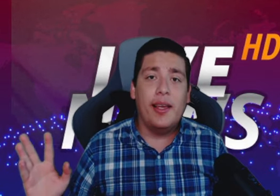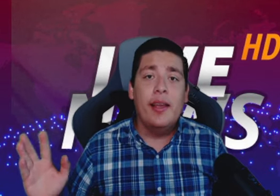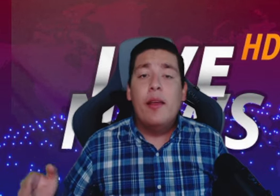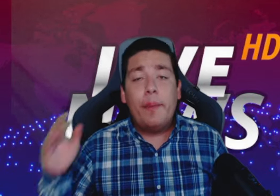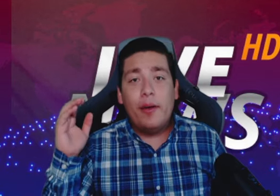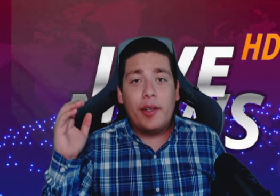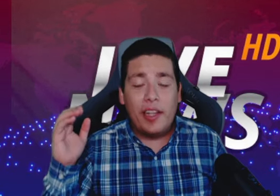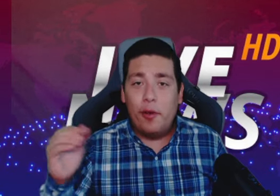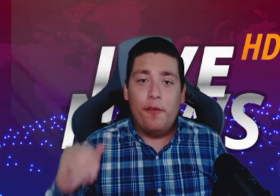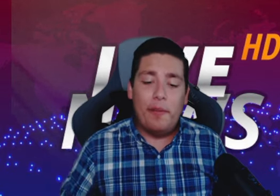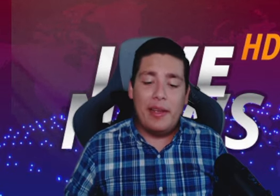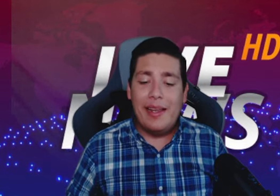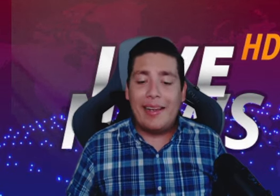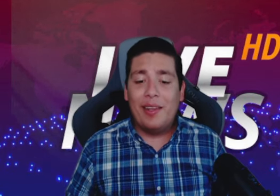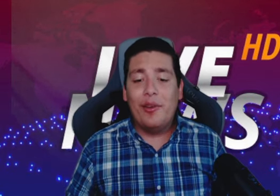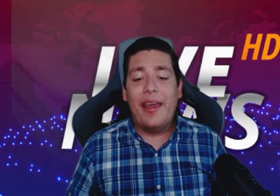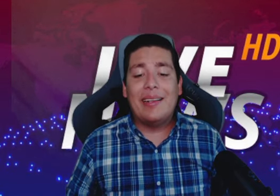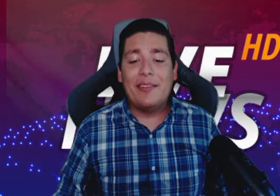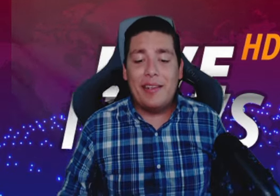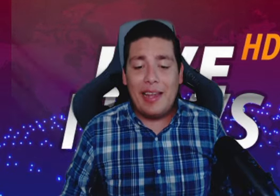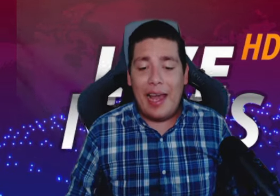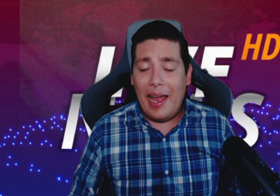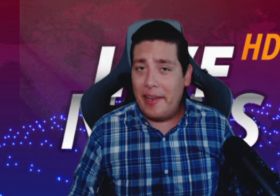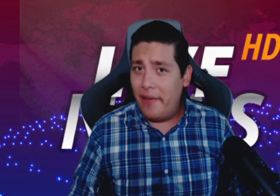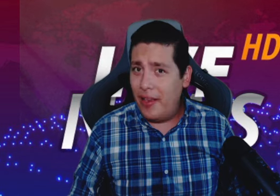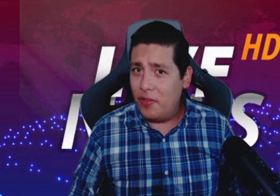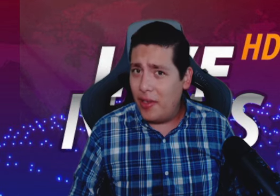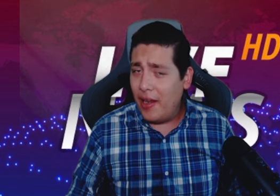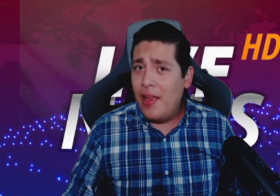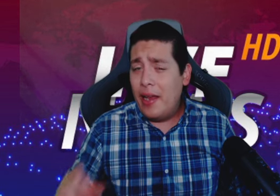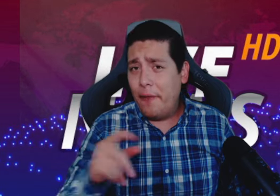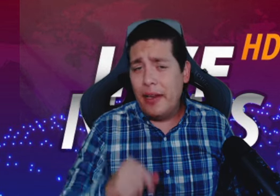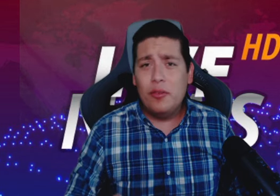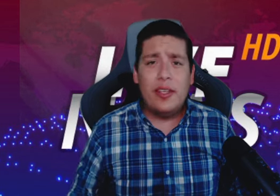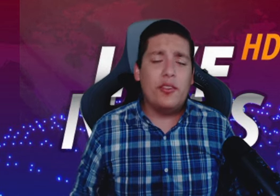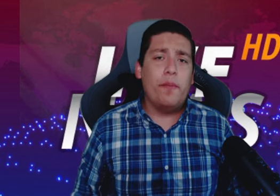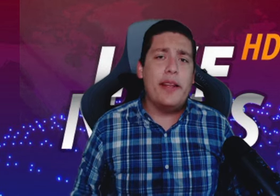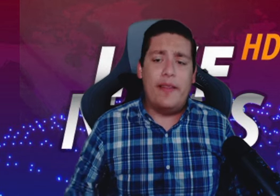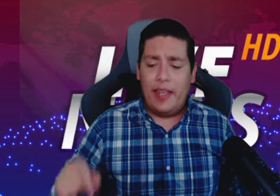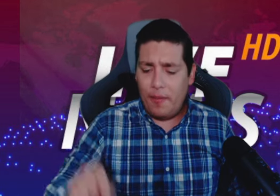en cuenta, pero que hoy, familia, quedó exhibida a nivel nacional.